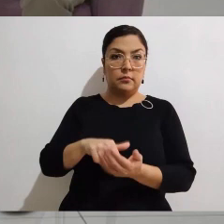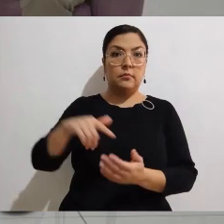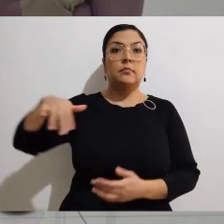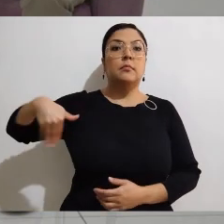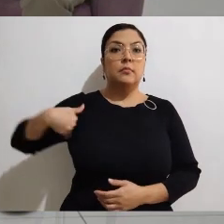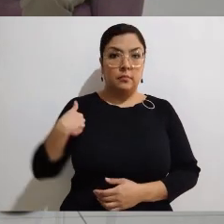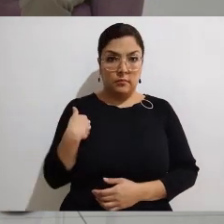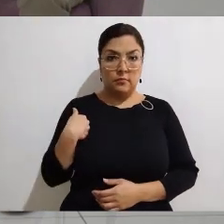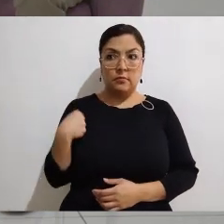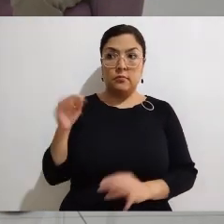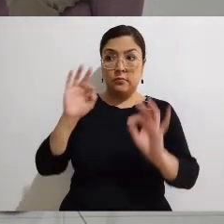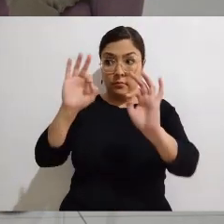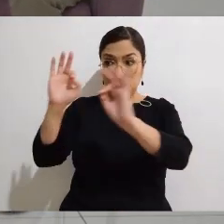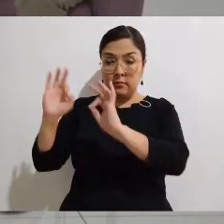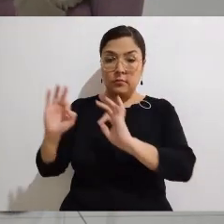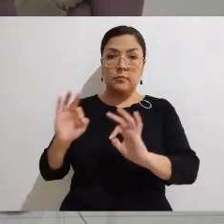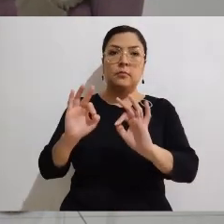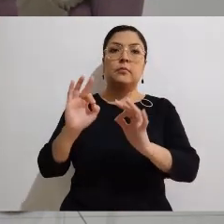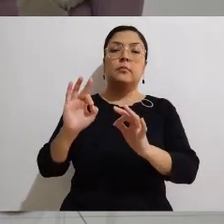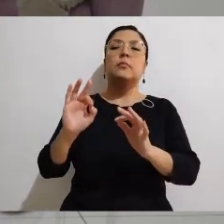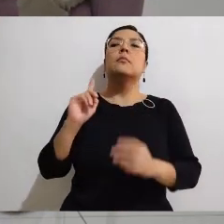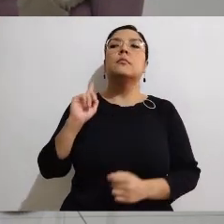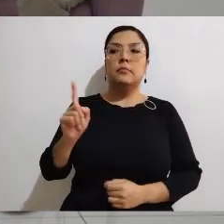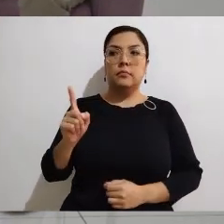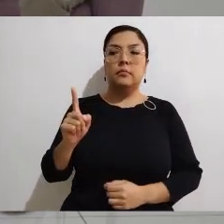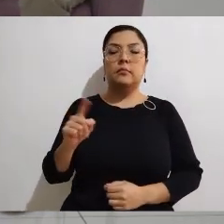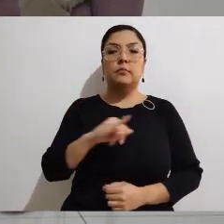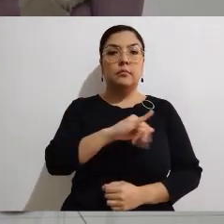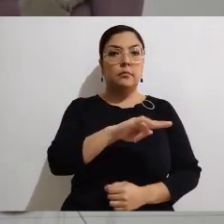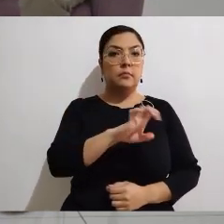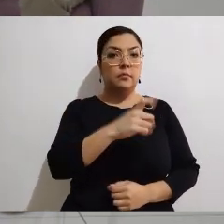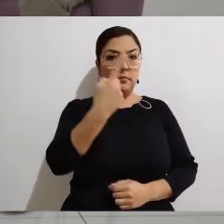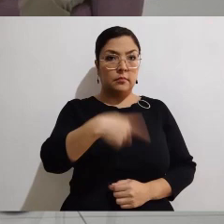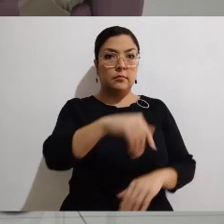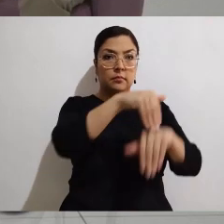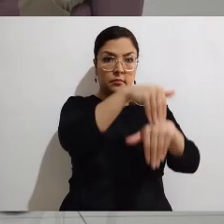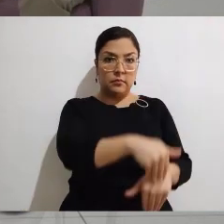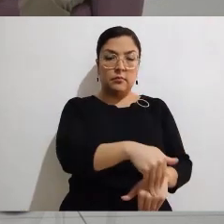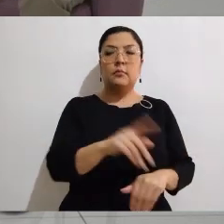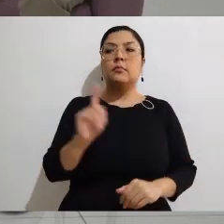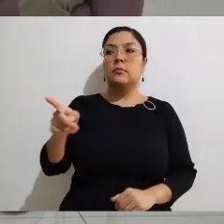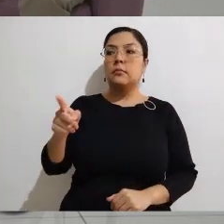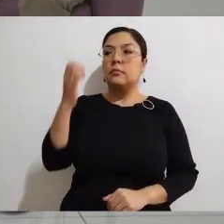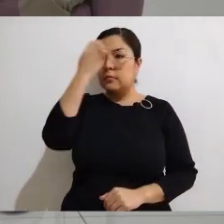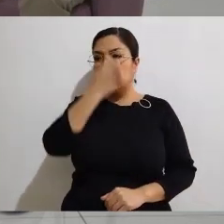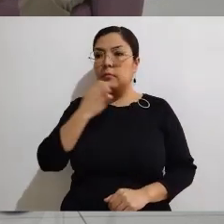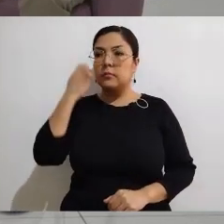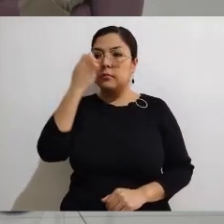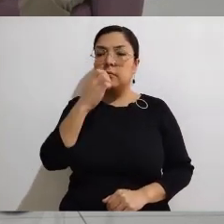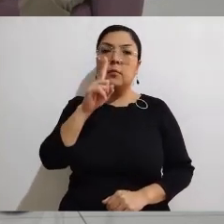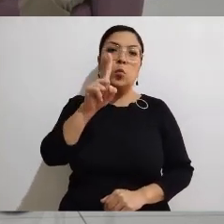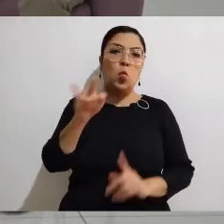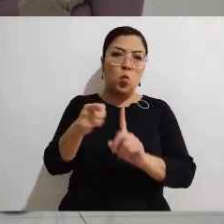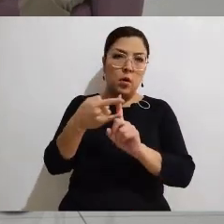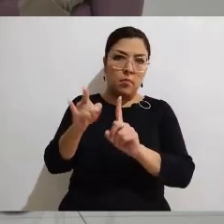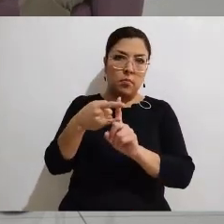además debe satisfacer ciertos requisitos que nos impone el Instituto Nacional Electoral. Debe estar totalmente sellada, una sola